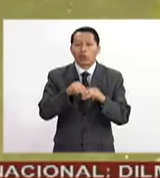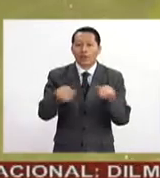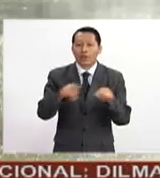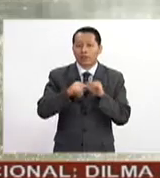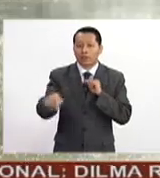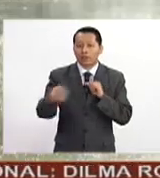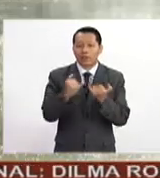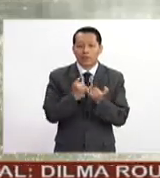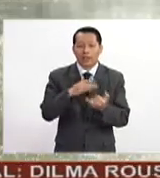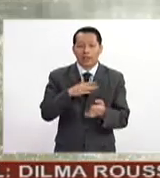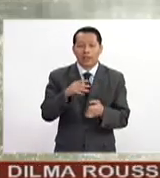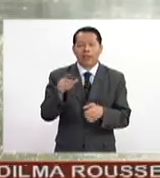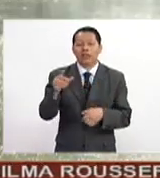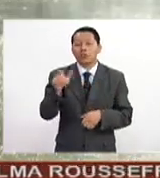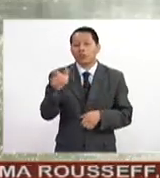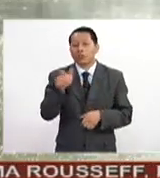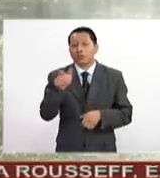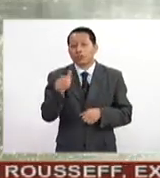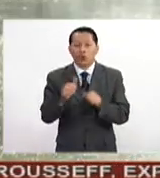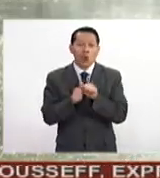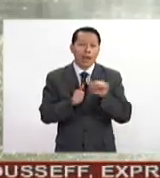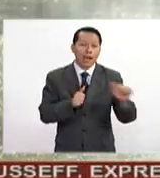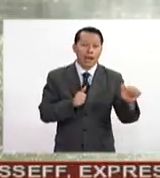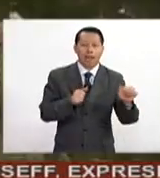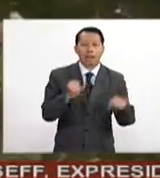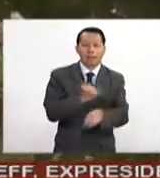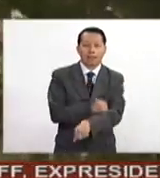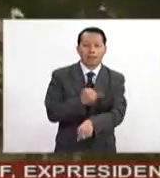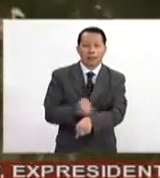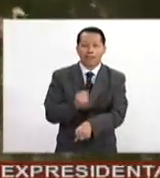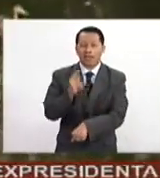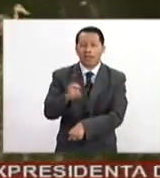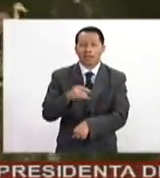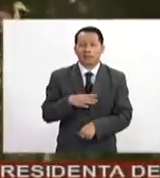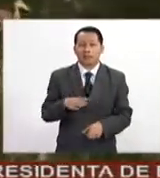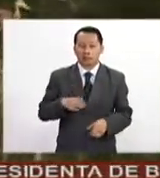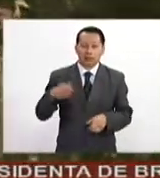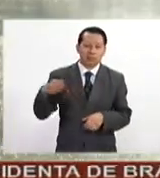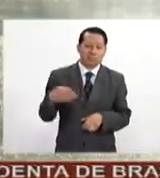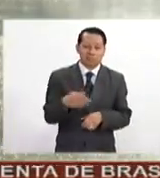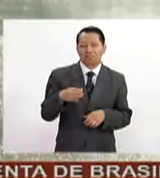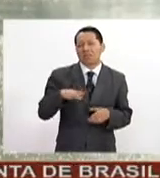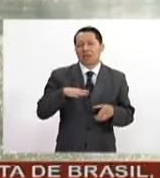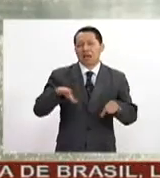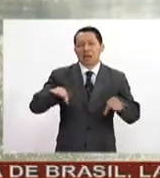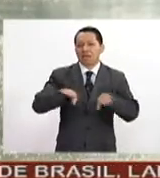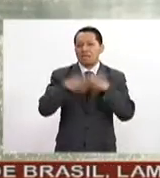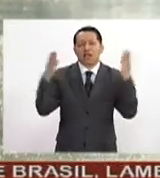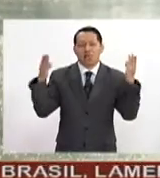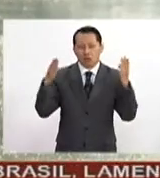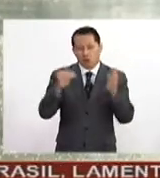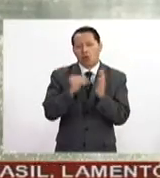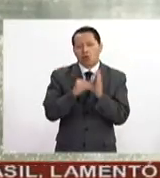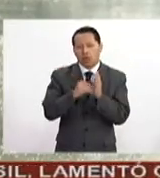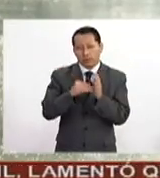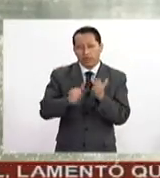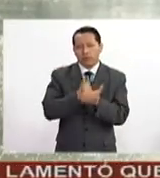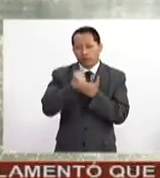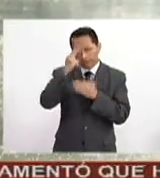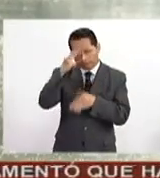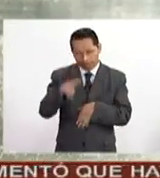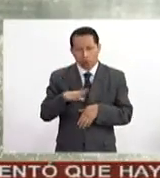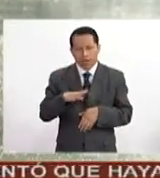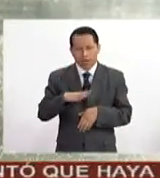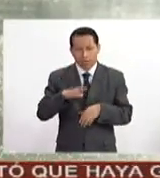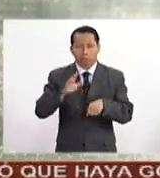longitud, recorre desde Xochimilco hasta Iztapalapa. Es uno de los cauces a cielo abierto que aún subsiste en la capital mexicana. De